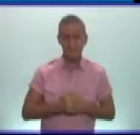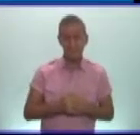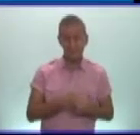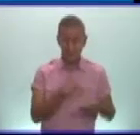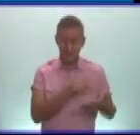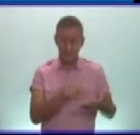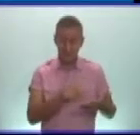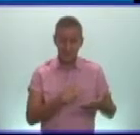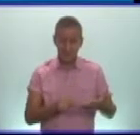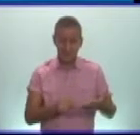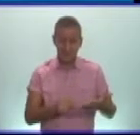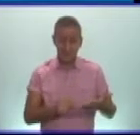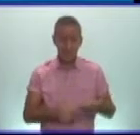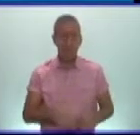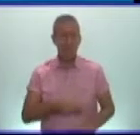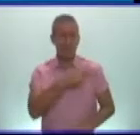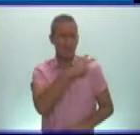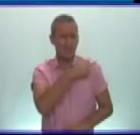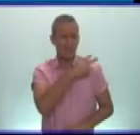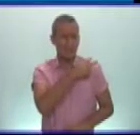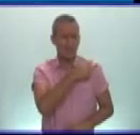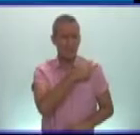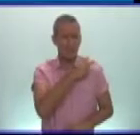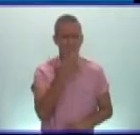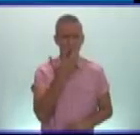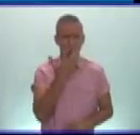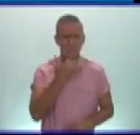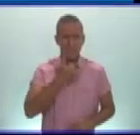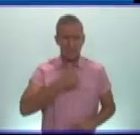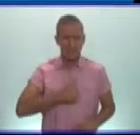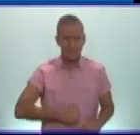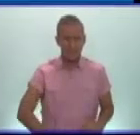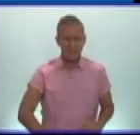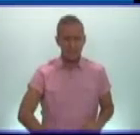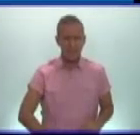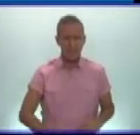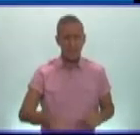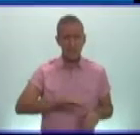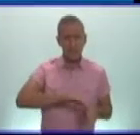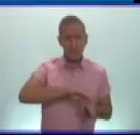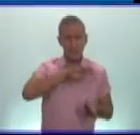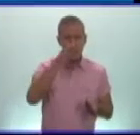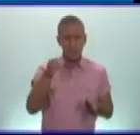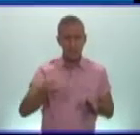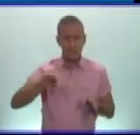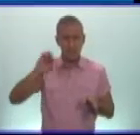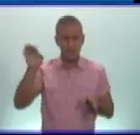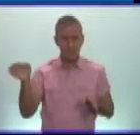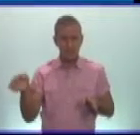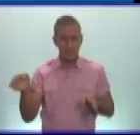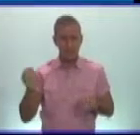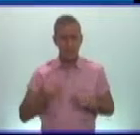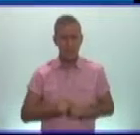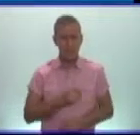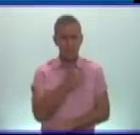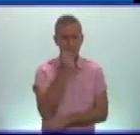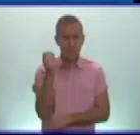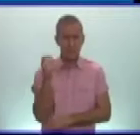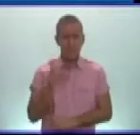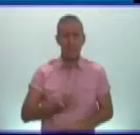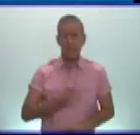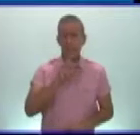Carta del comandante Daniel a su hija. Sierra Maestra, Territorio Libre de Cuba, 23